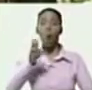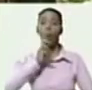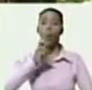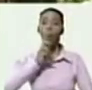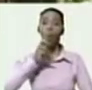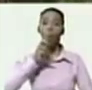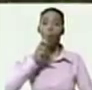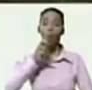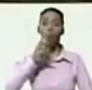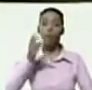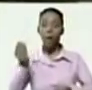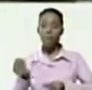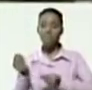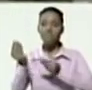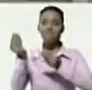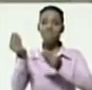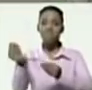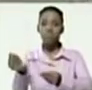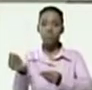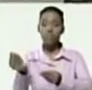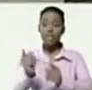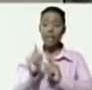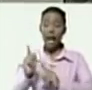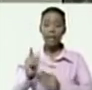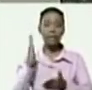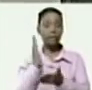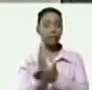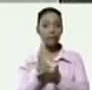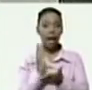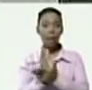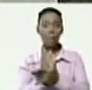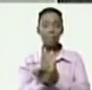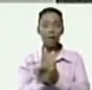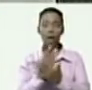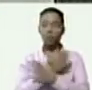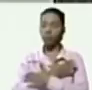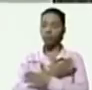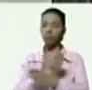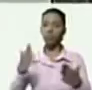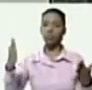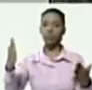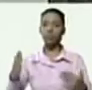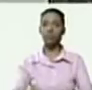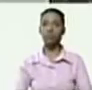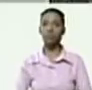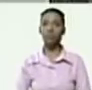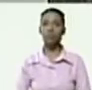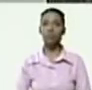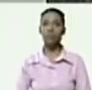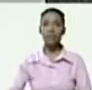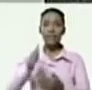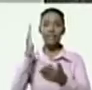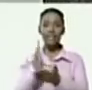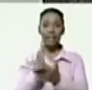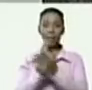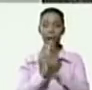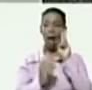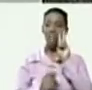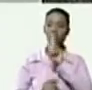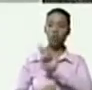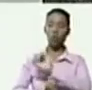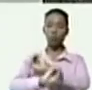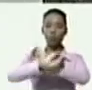que le entregaron y que él, como siempre desprendido, como siempre con la visión